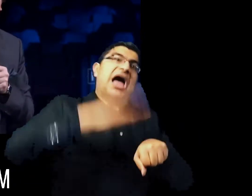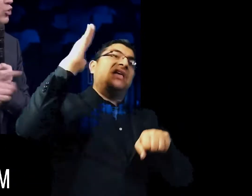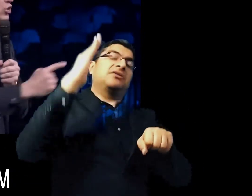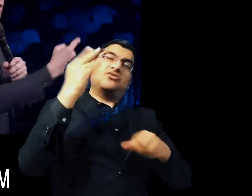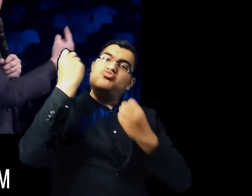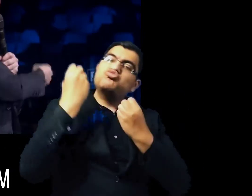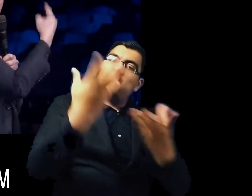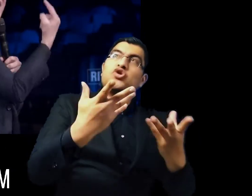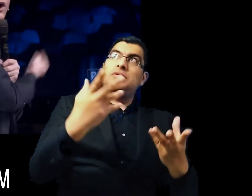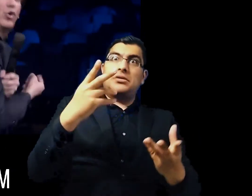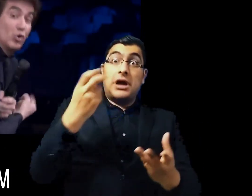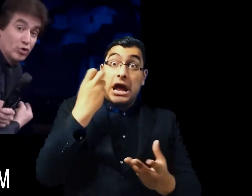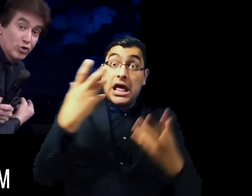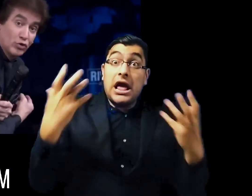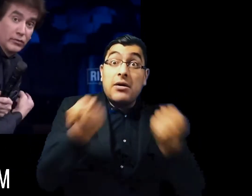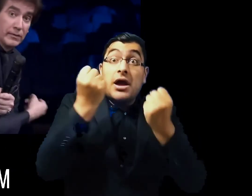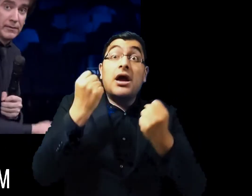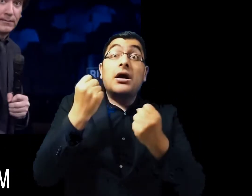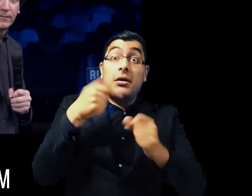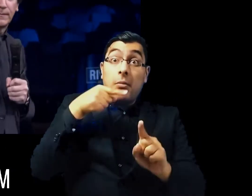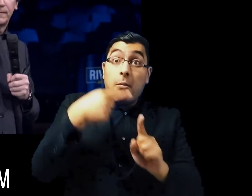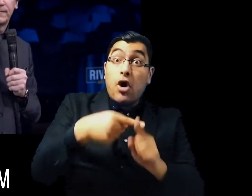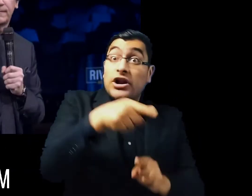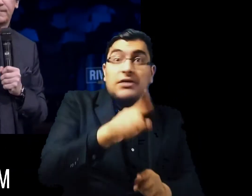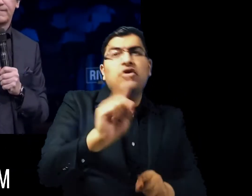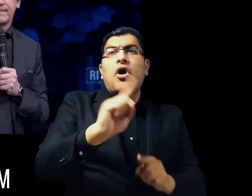ver contigo, sino con la cruz.